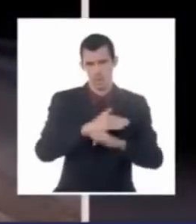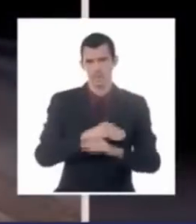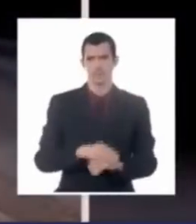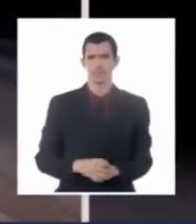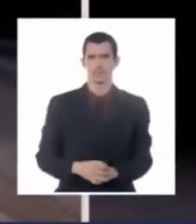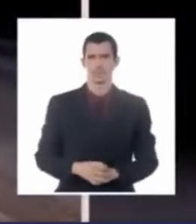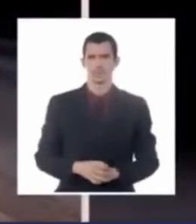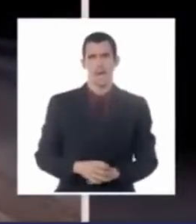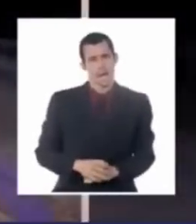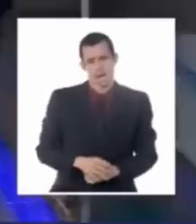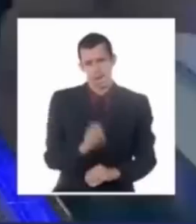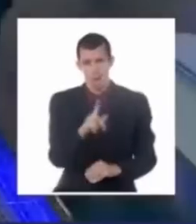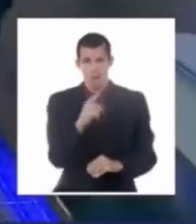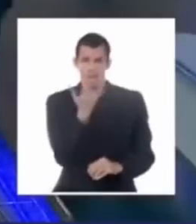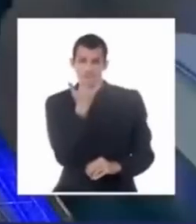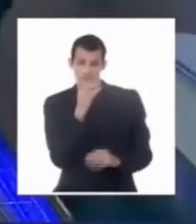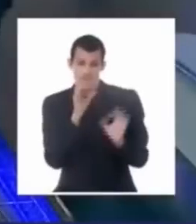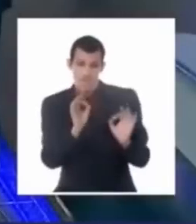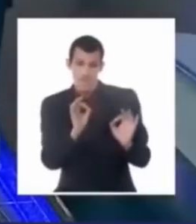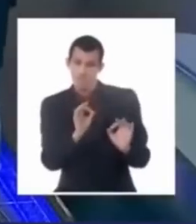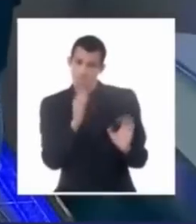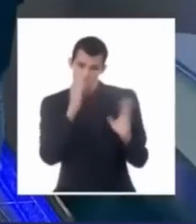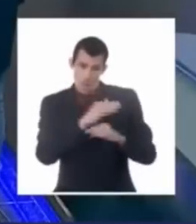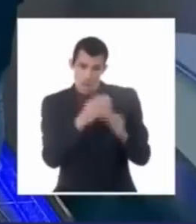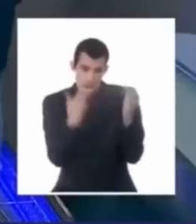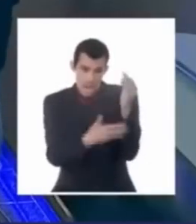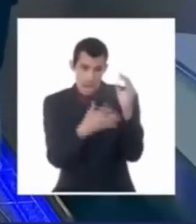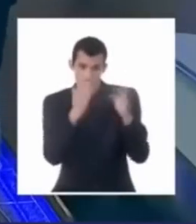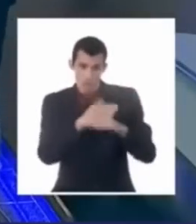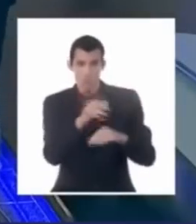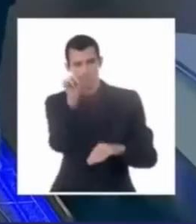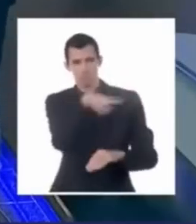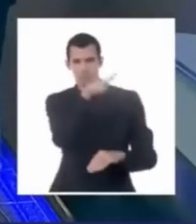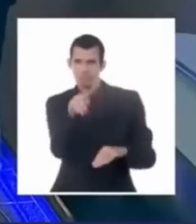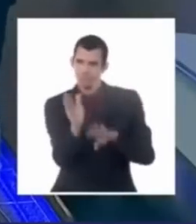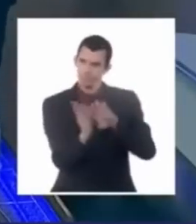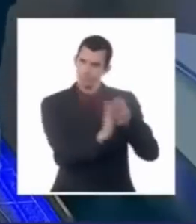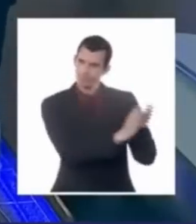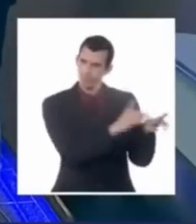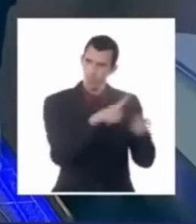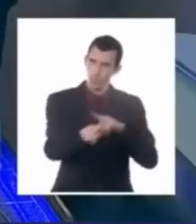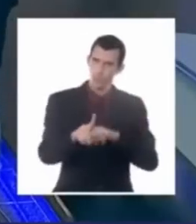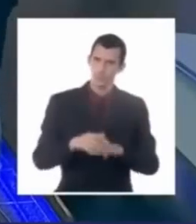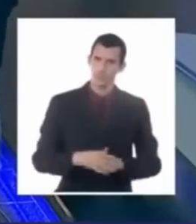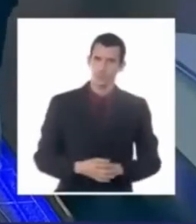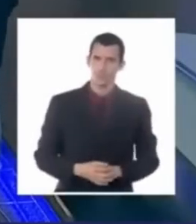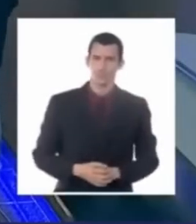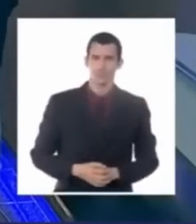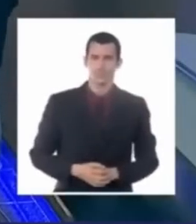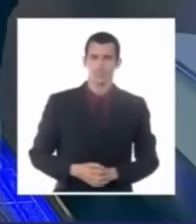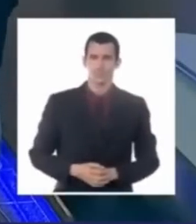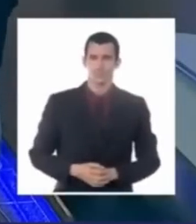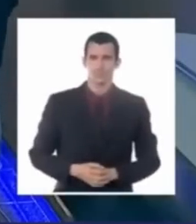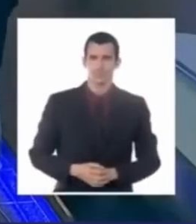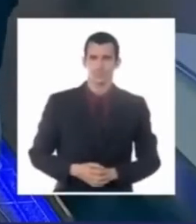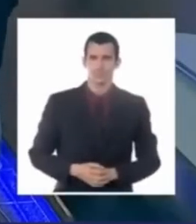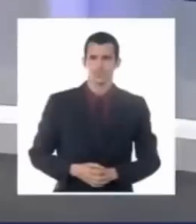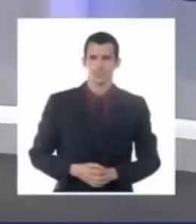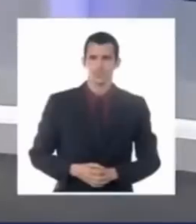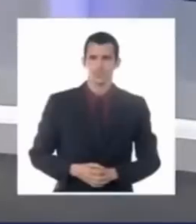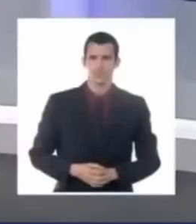otro otro caso a ver si encontramos aquí de los tantos que aparecen en las redes sociales prácticamente todos los días